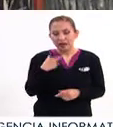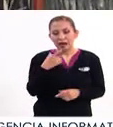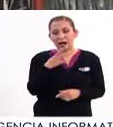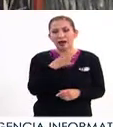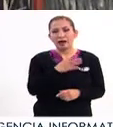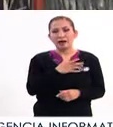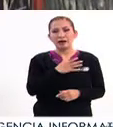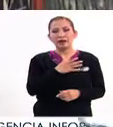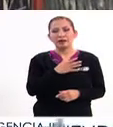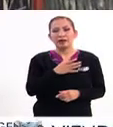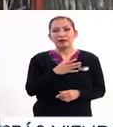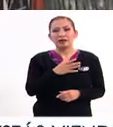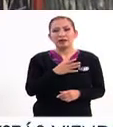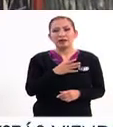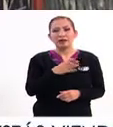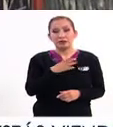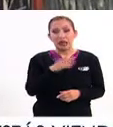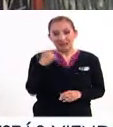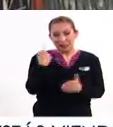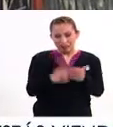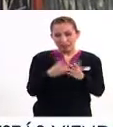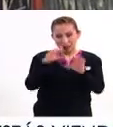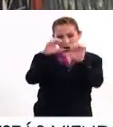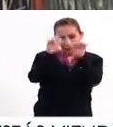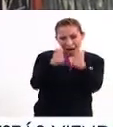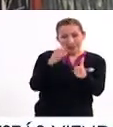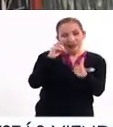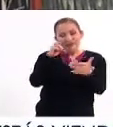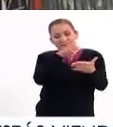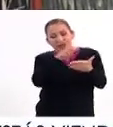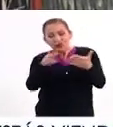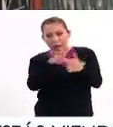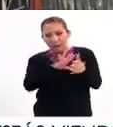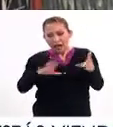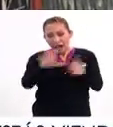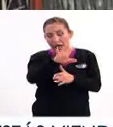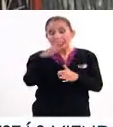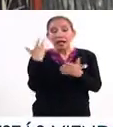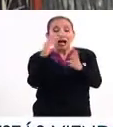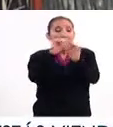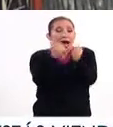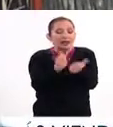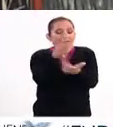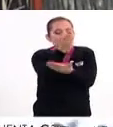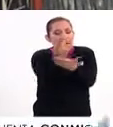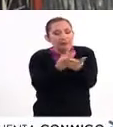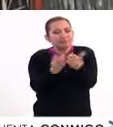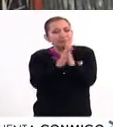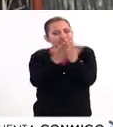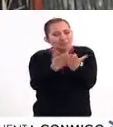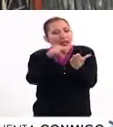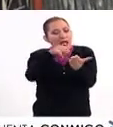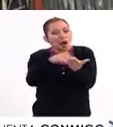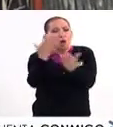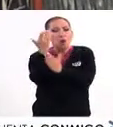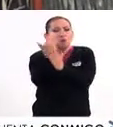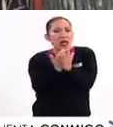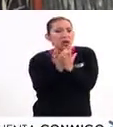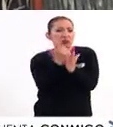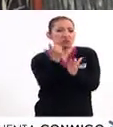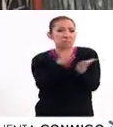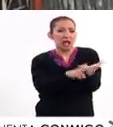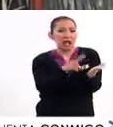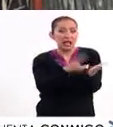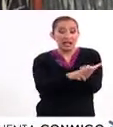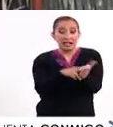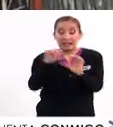hay dentro de las artes visuales en general, las artes gráficas siempre se han considerado como un arte menor, y